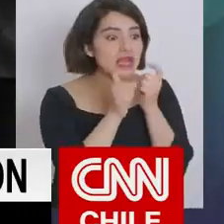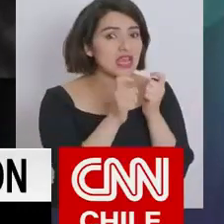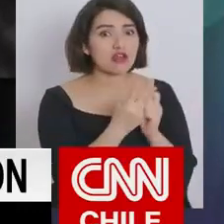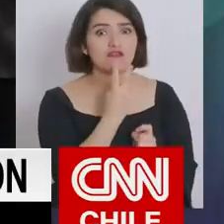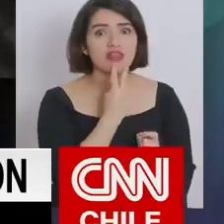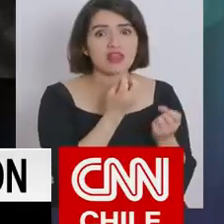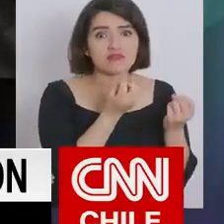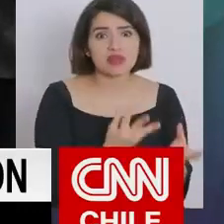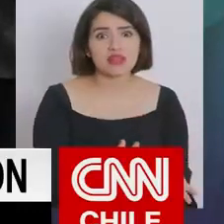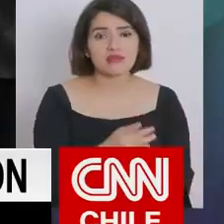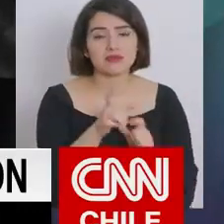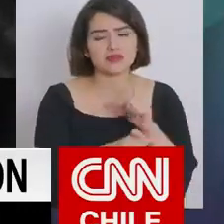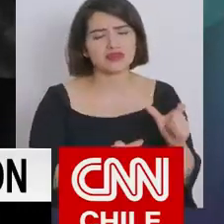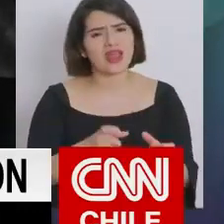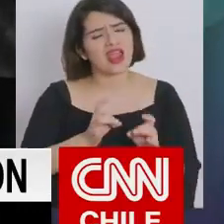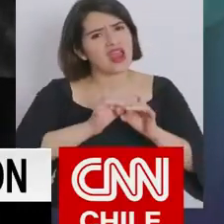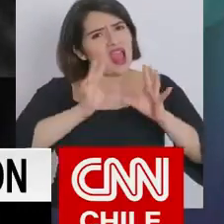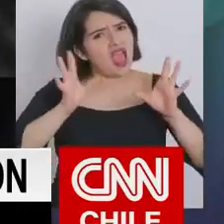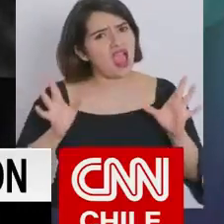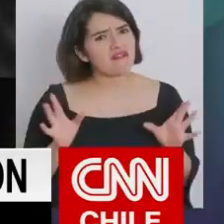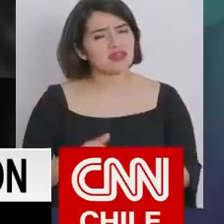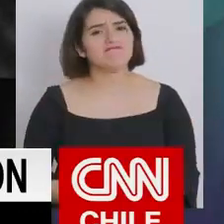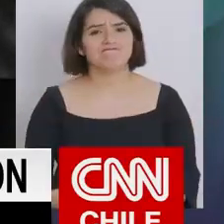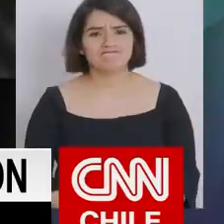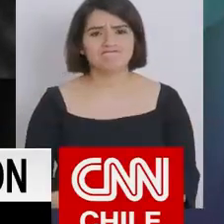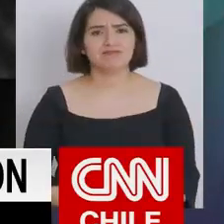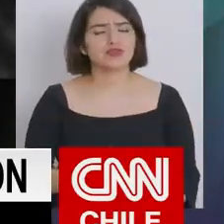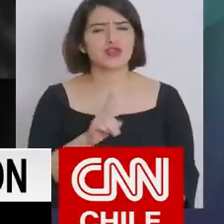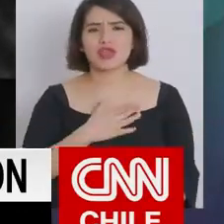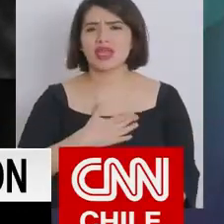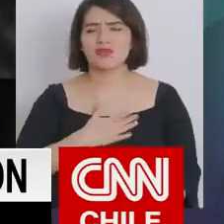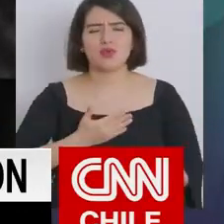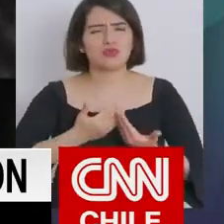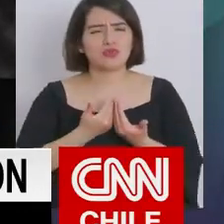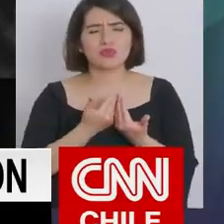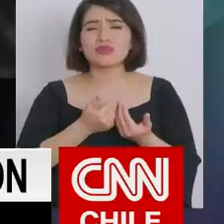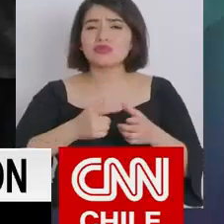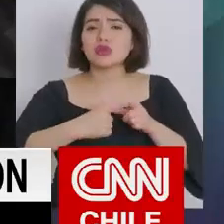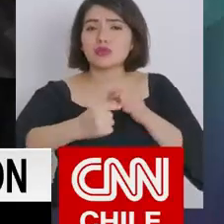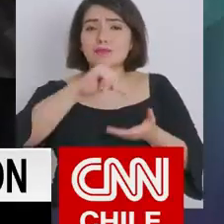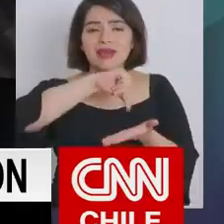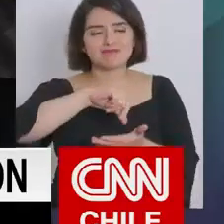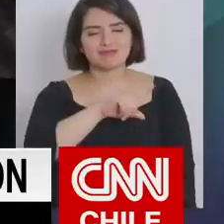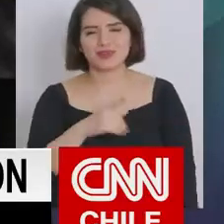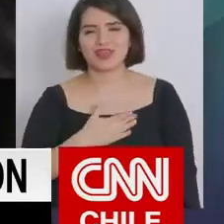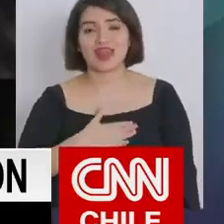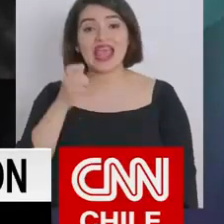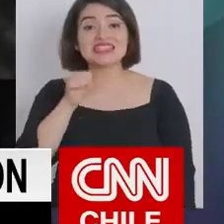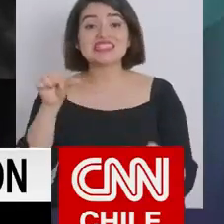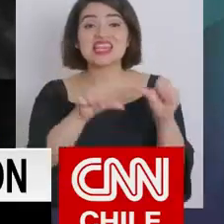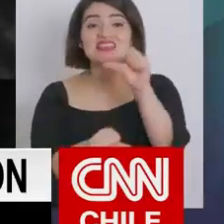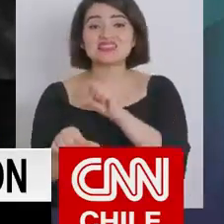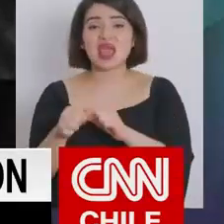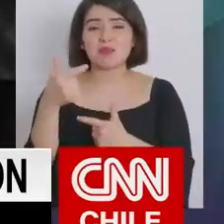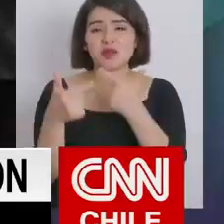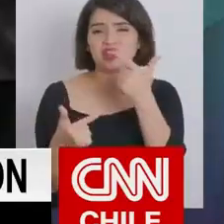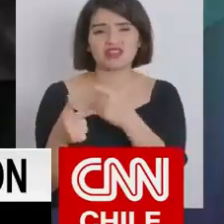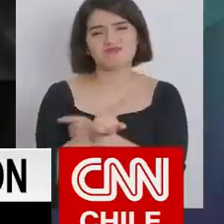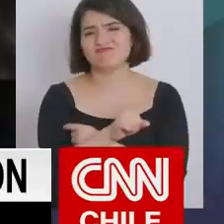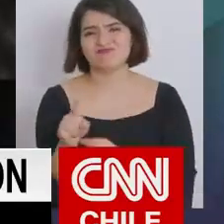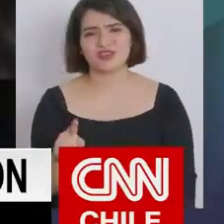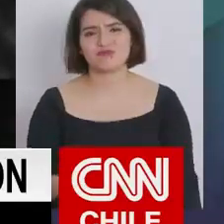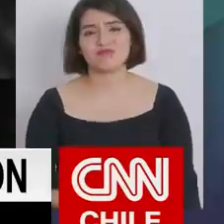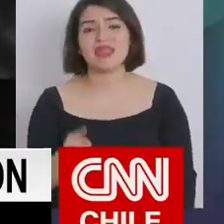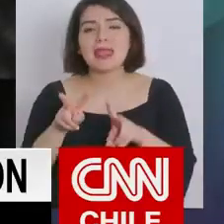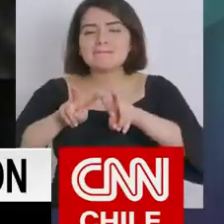es una cuestión que es profundamente grave y nosotros esperamos que no ocurra en ninguna parte del país, porque además la ciencia no tiene color político. La ciencia lo que hace es hacer